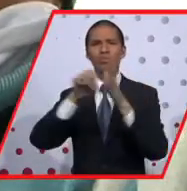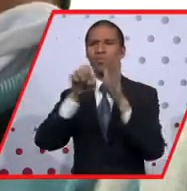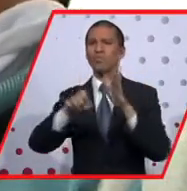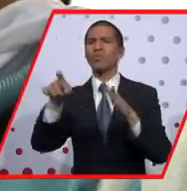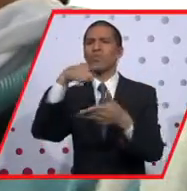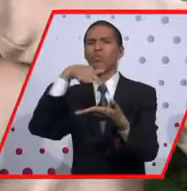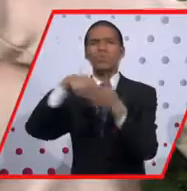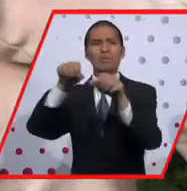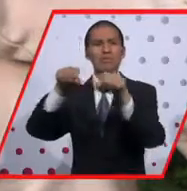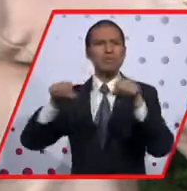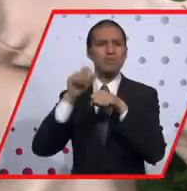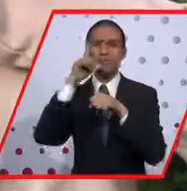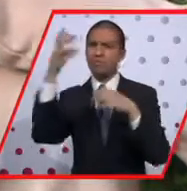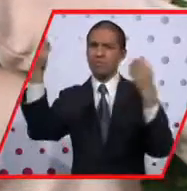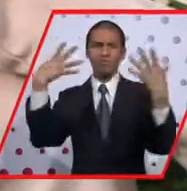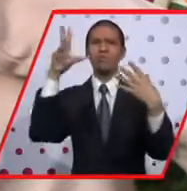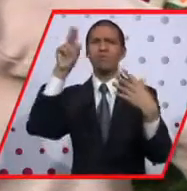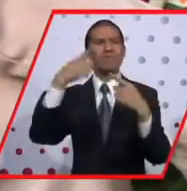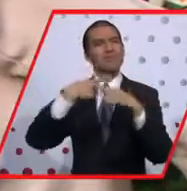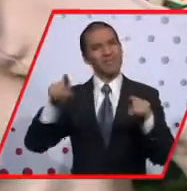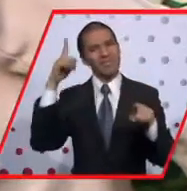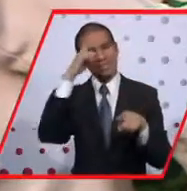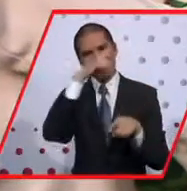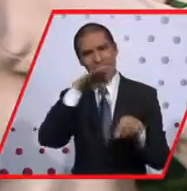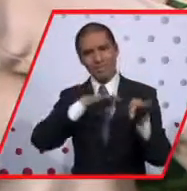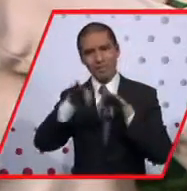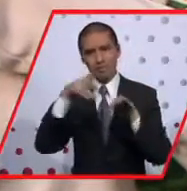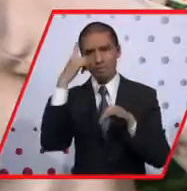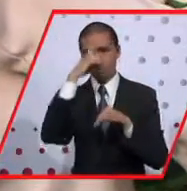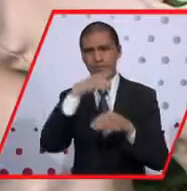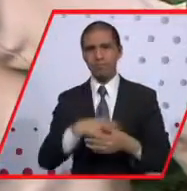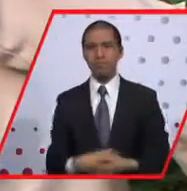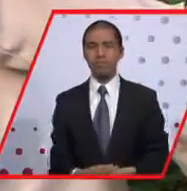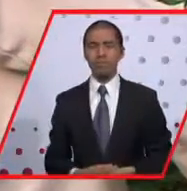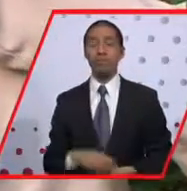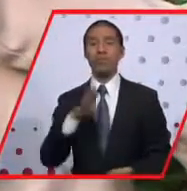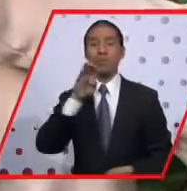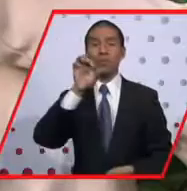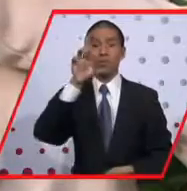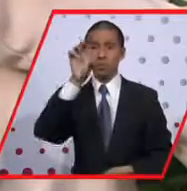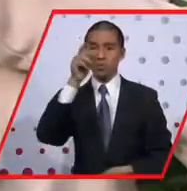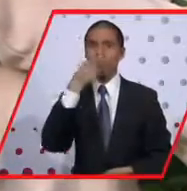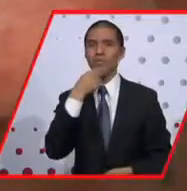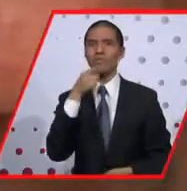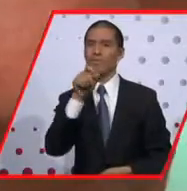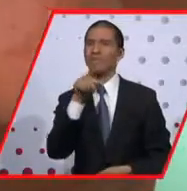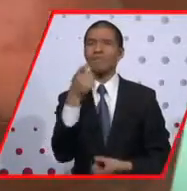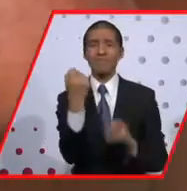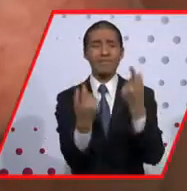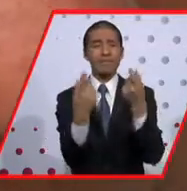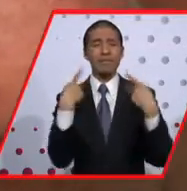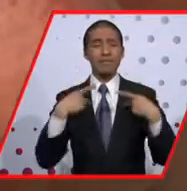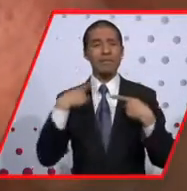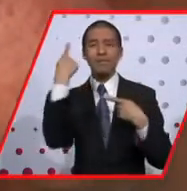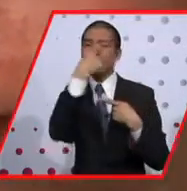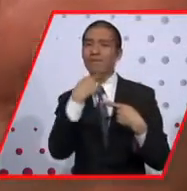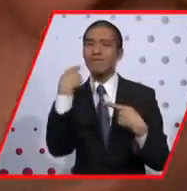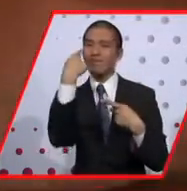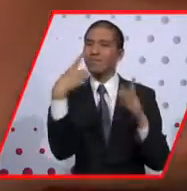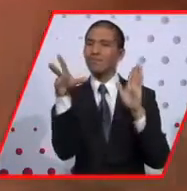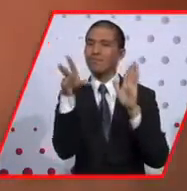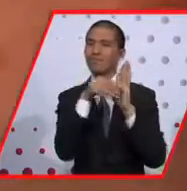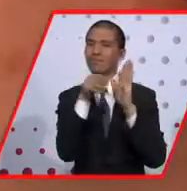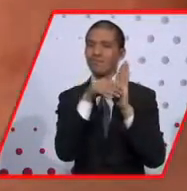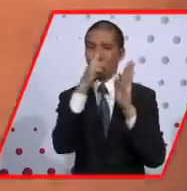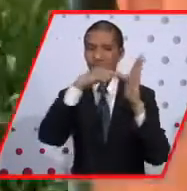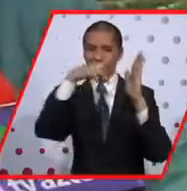estudio, eleva la dificultad de este trabajo aún más. Bardo forma parte de los pocos retratistas callejeros en la